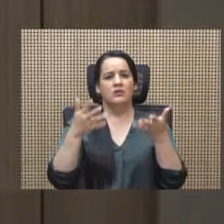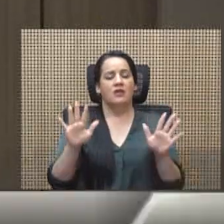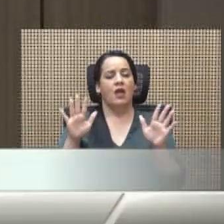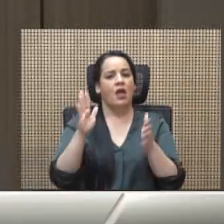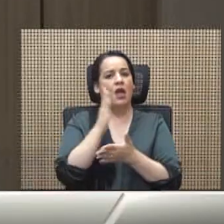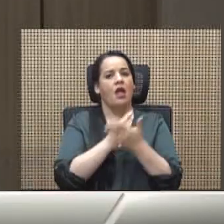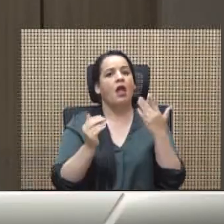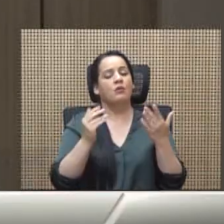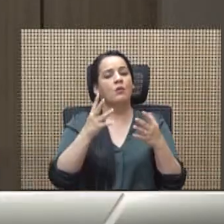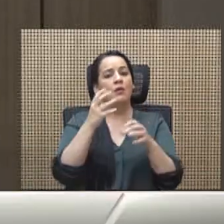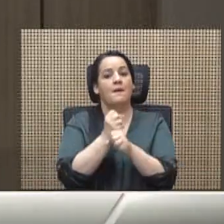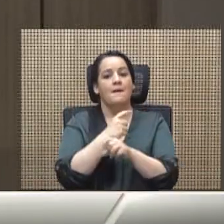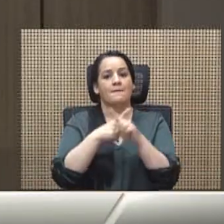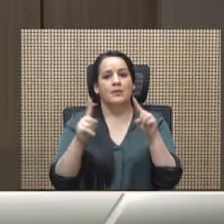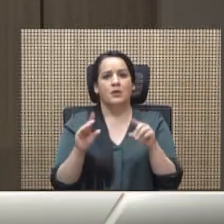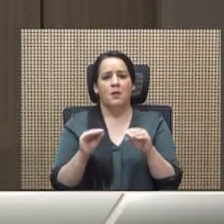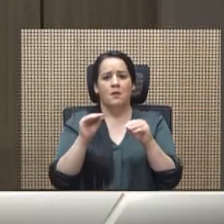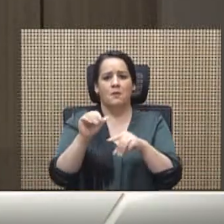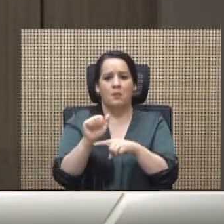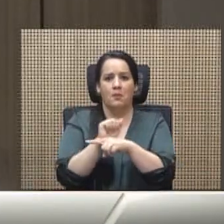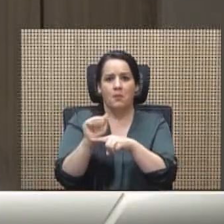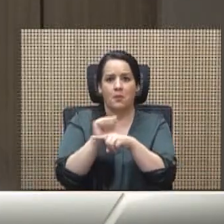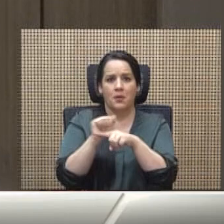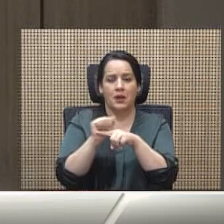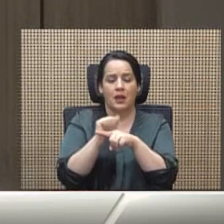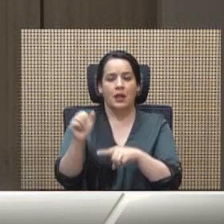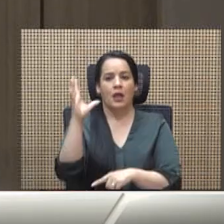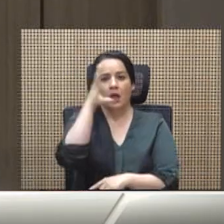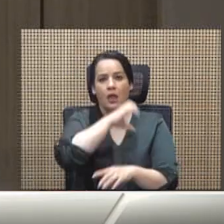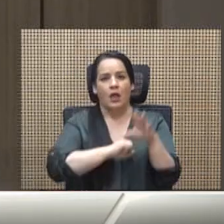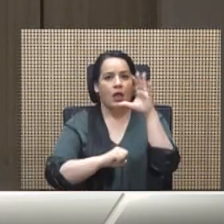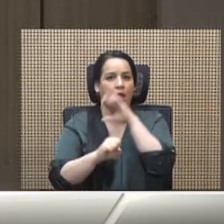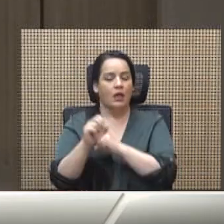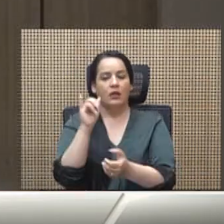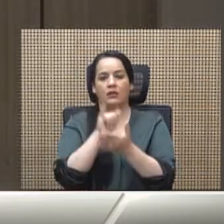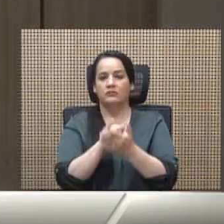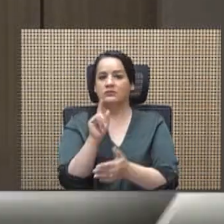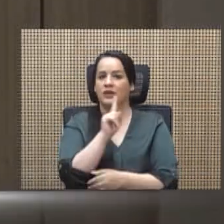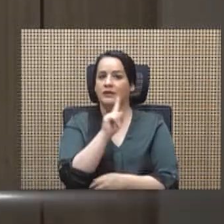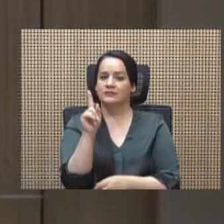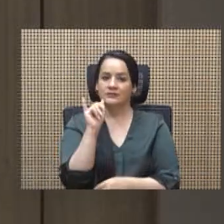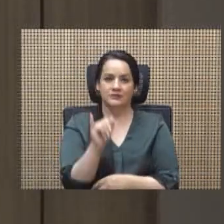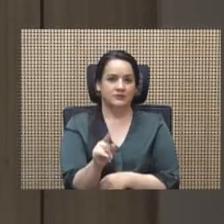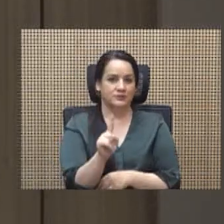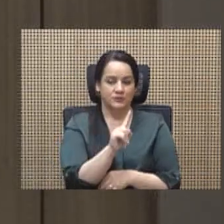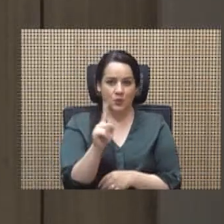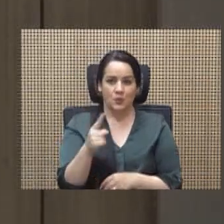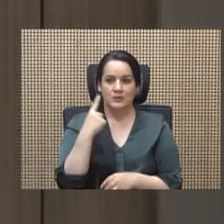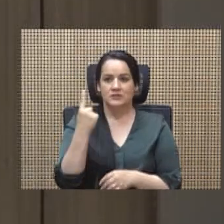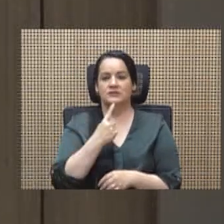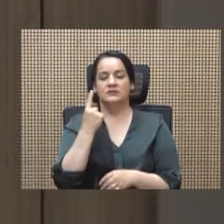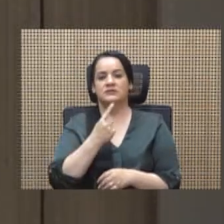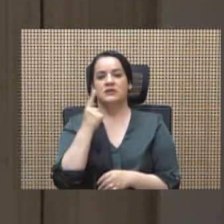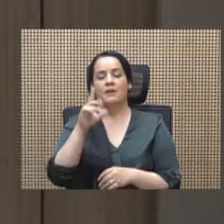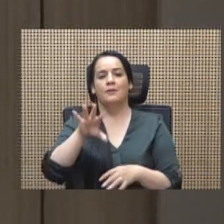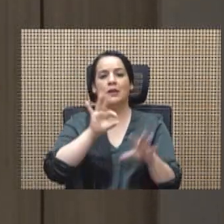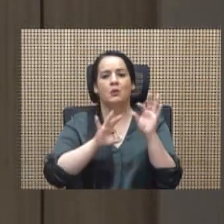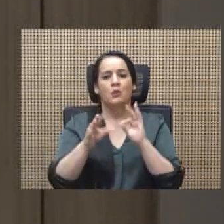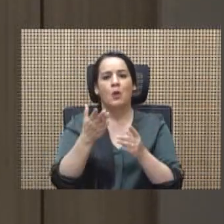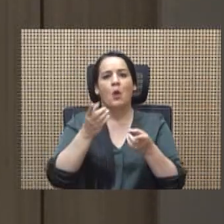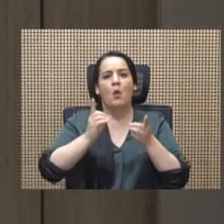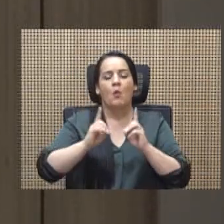pero en la puesta en práctica nos damos cuenta que esto no es así siempre vamos a encontrar la